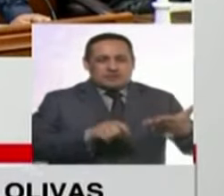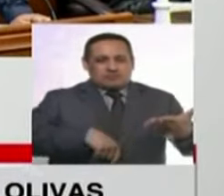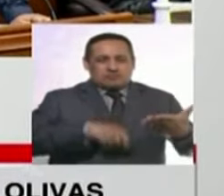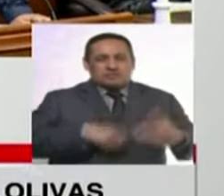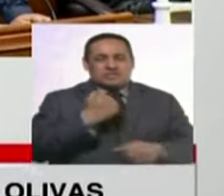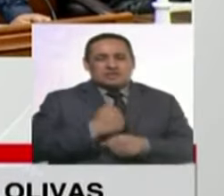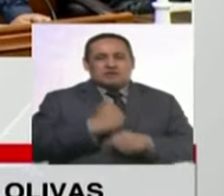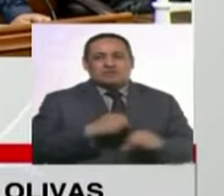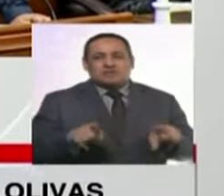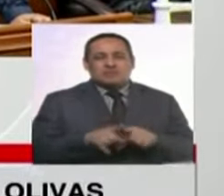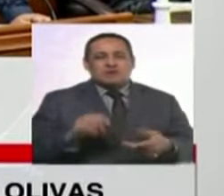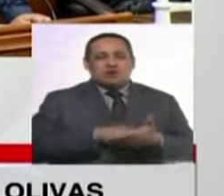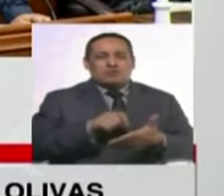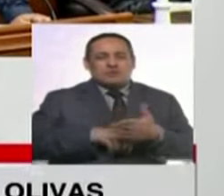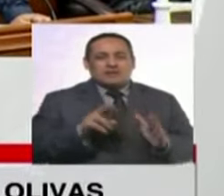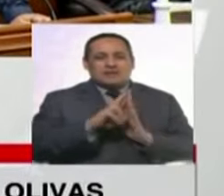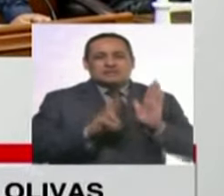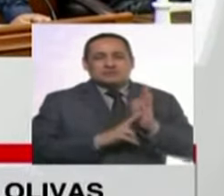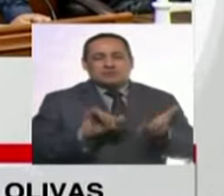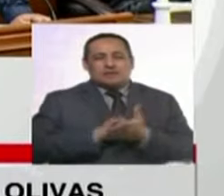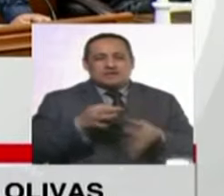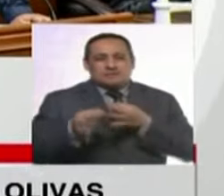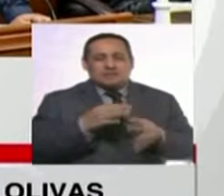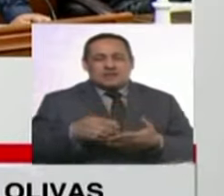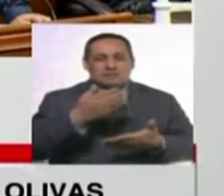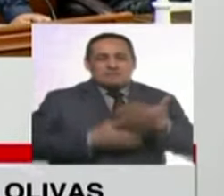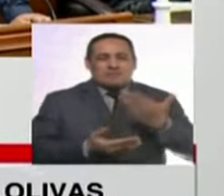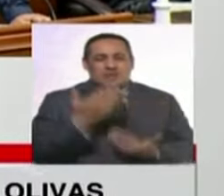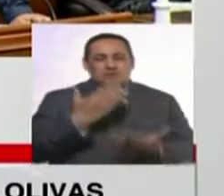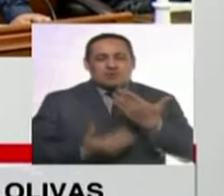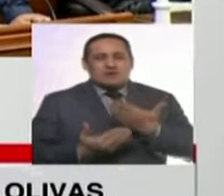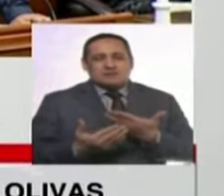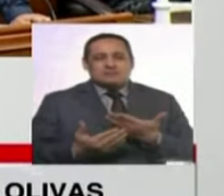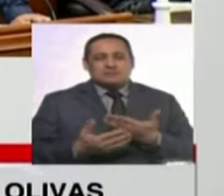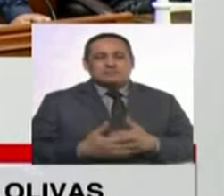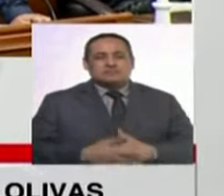de trabajo para completar el requisito que señala el manual